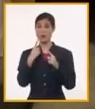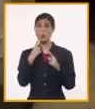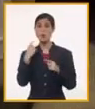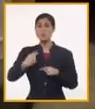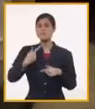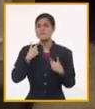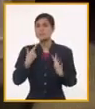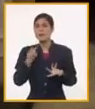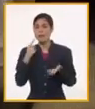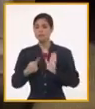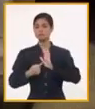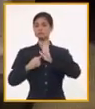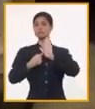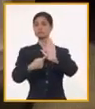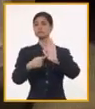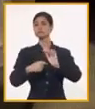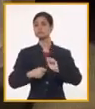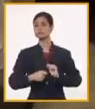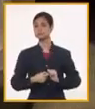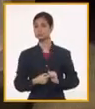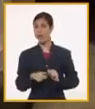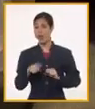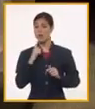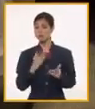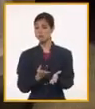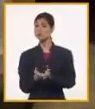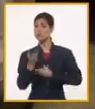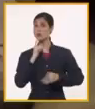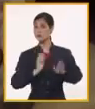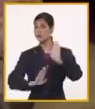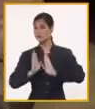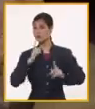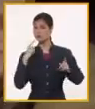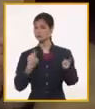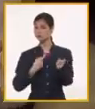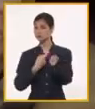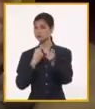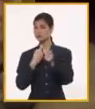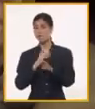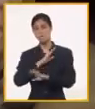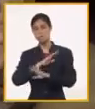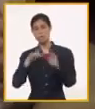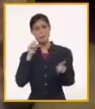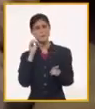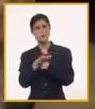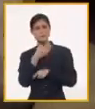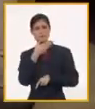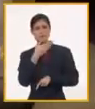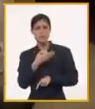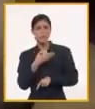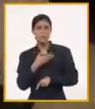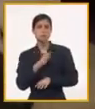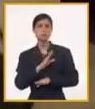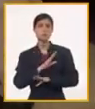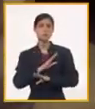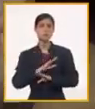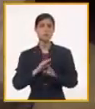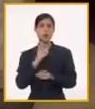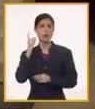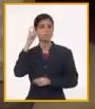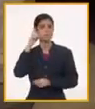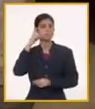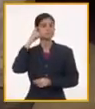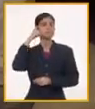digo, algo, porque fueron los que mantuvieron esto. Después, ¿no? Cuando Fidel le metió, y ya Fidel tenía todo, Fidel lo